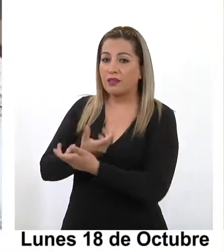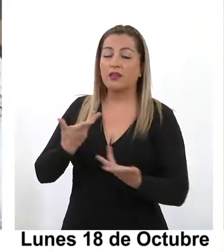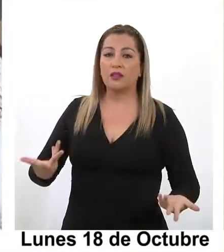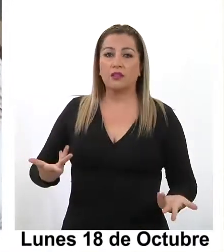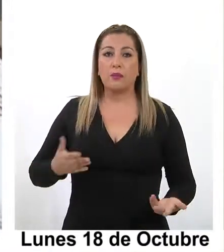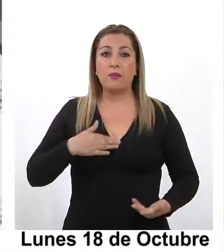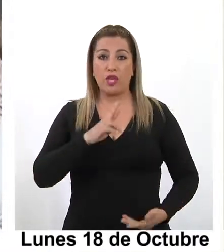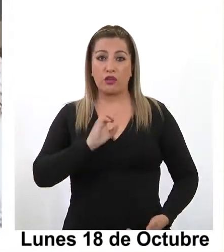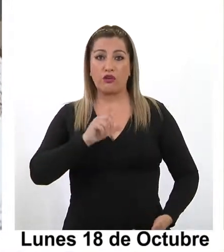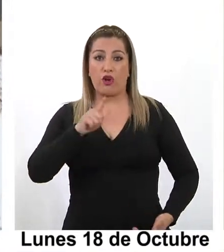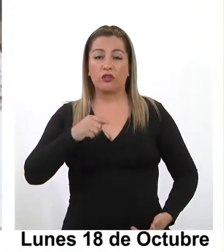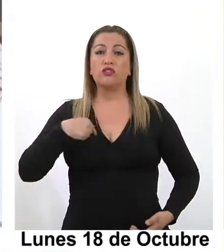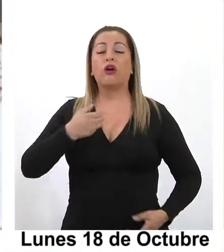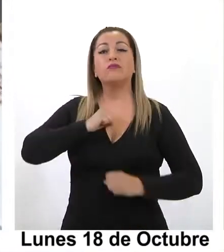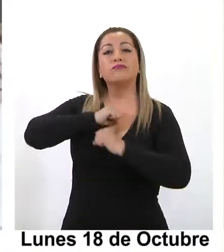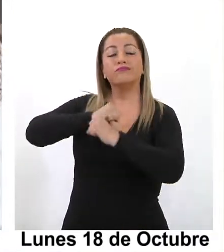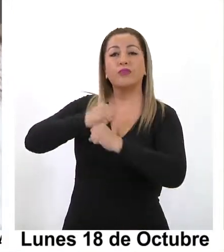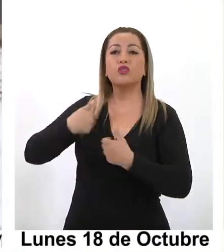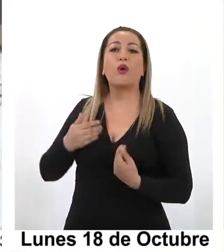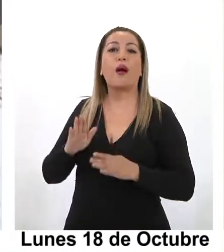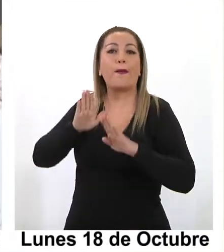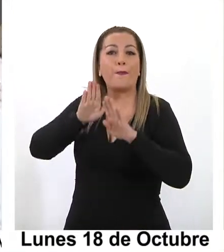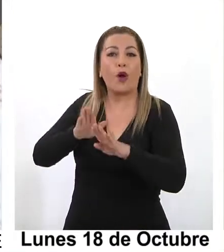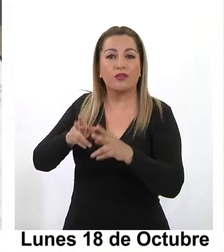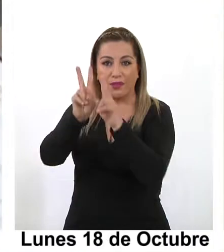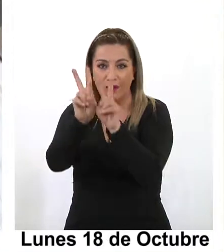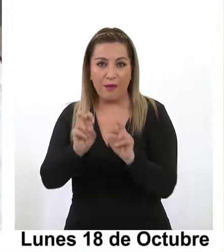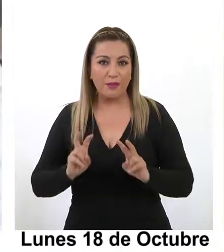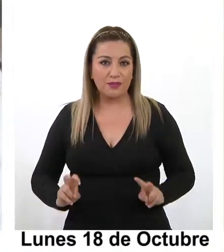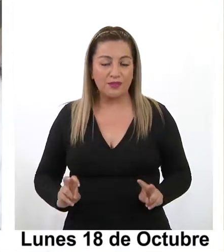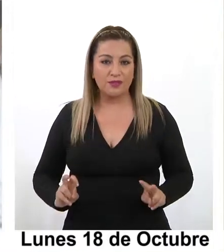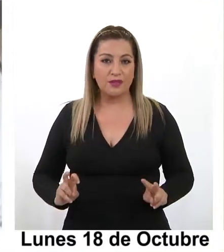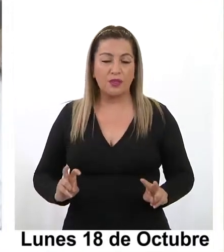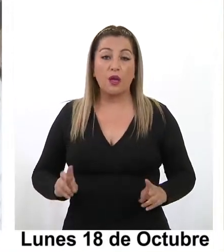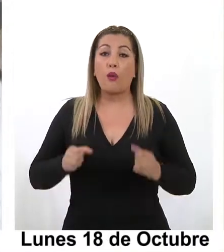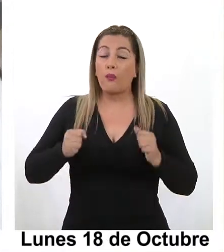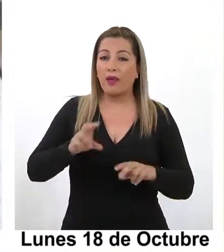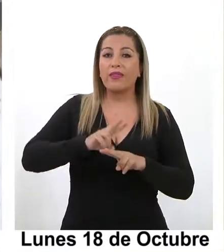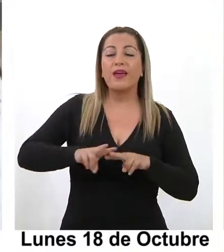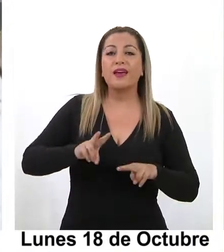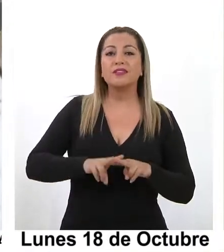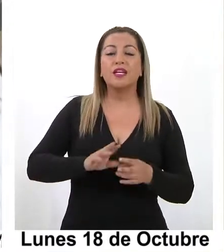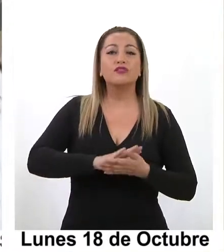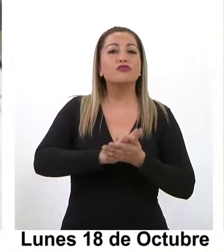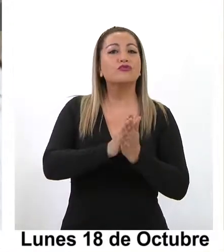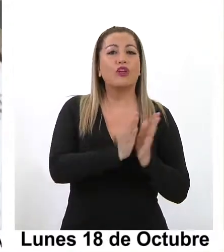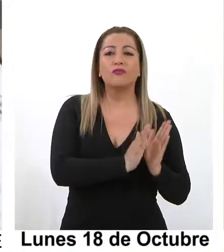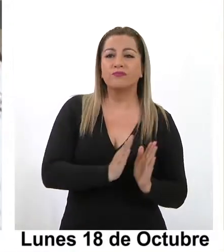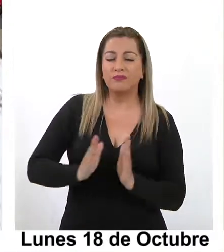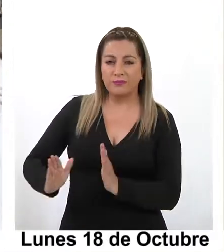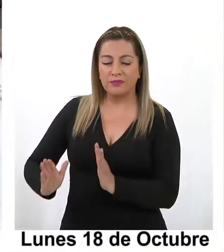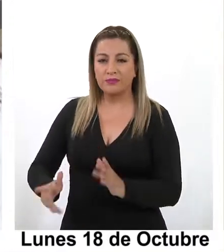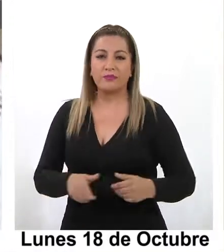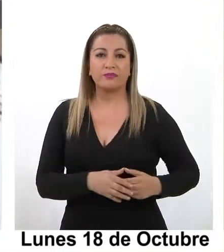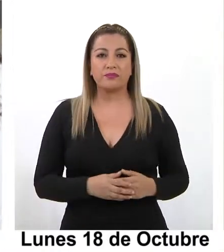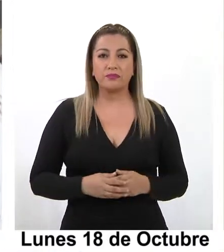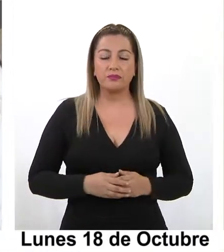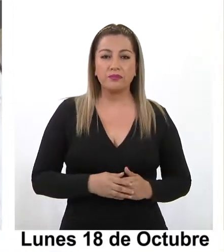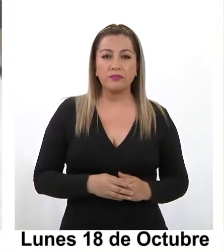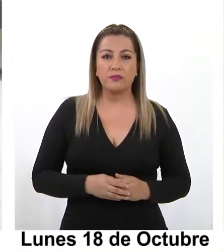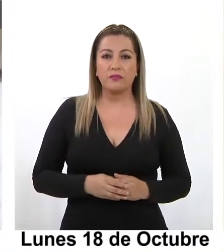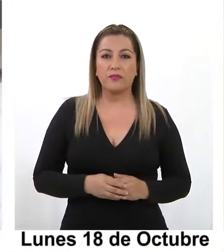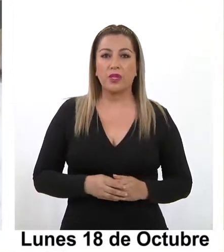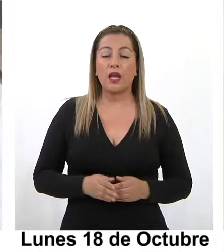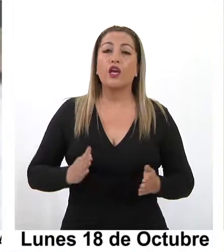nuestro rol de querellantes, como colaboradores de esta investigación, para que se pudiera realizar el procedimiento correspondiente. Que se abra